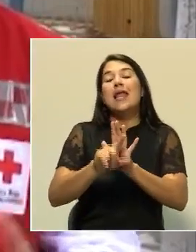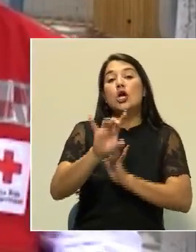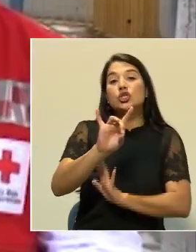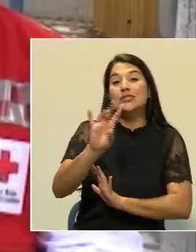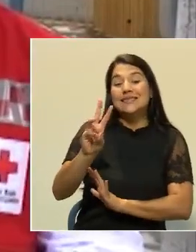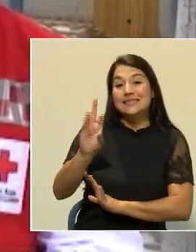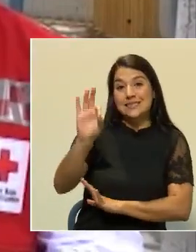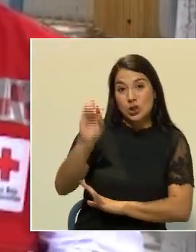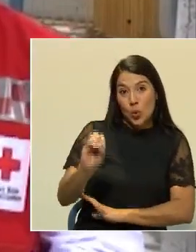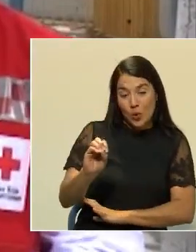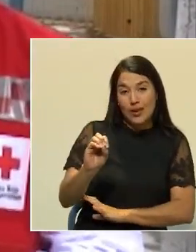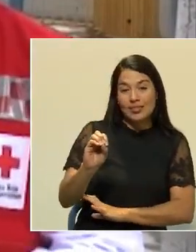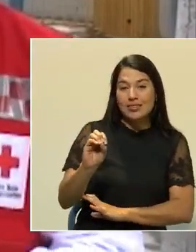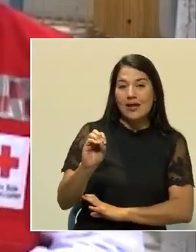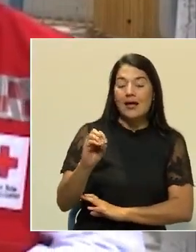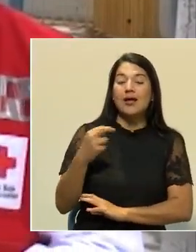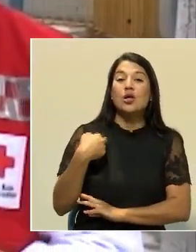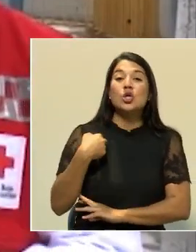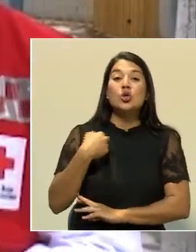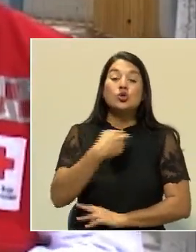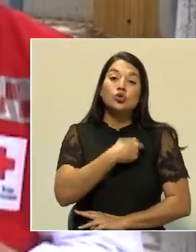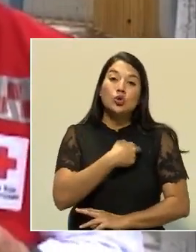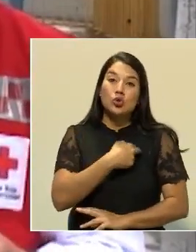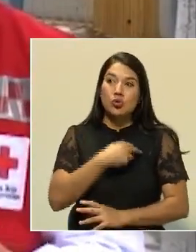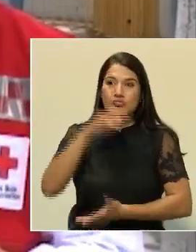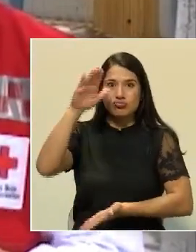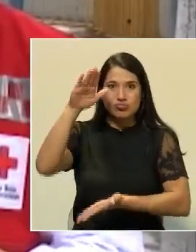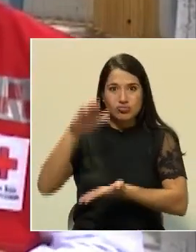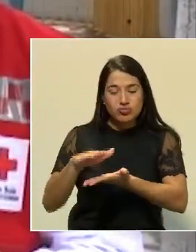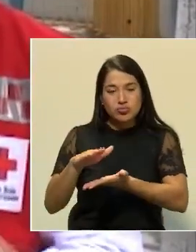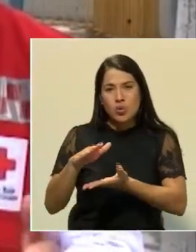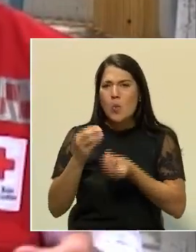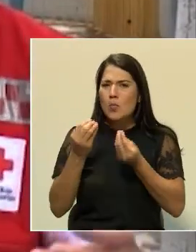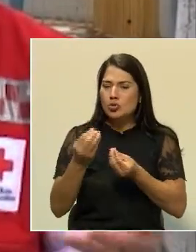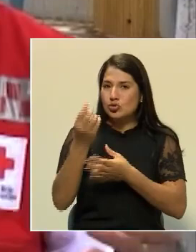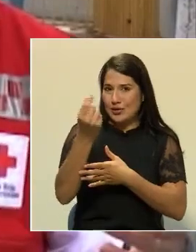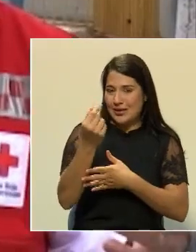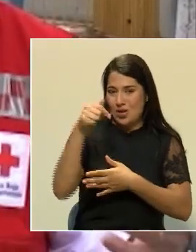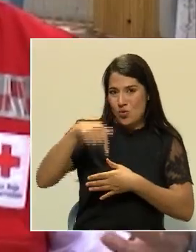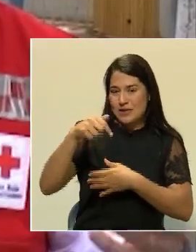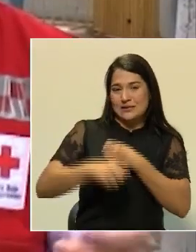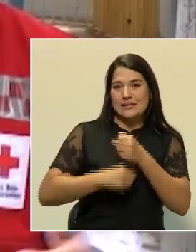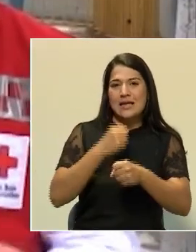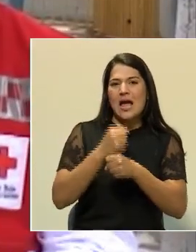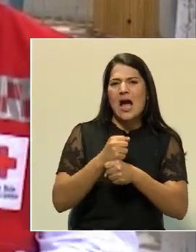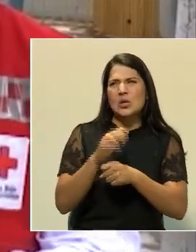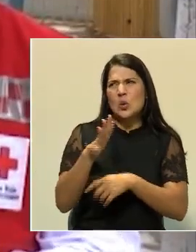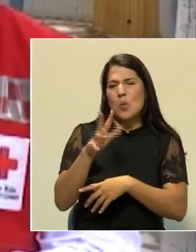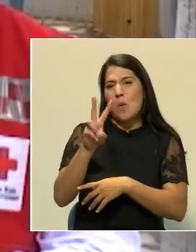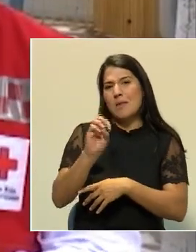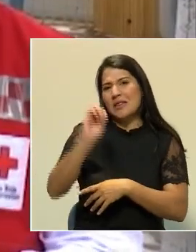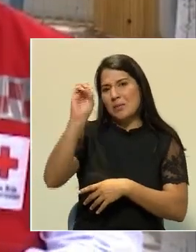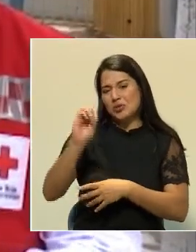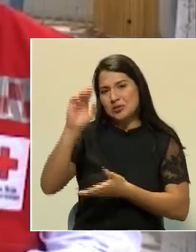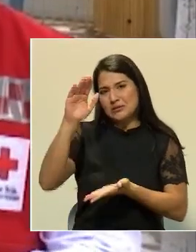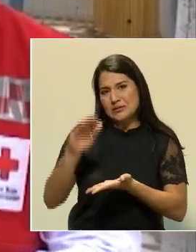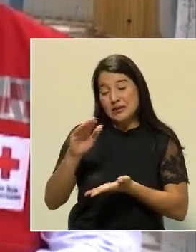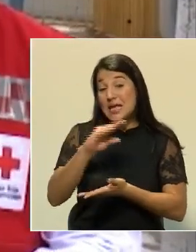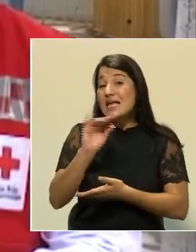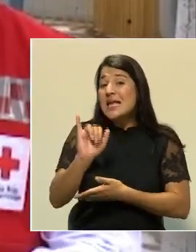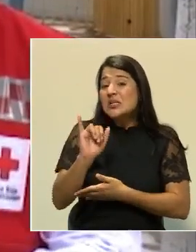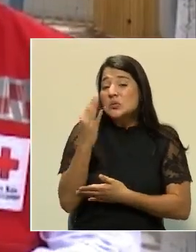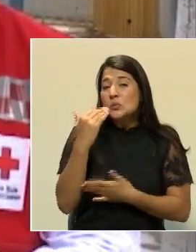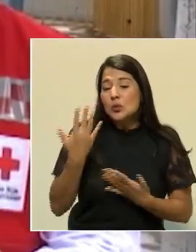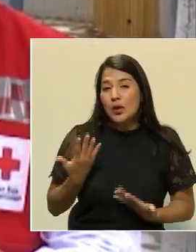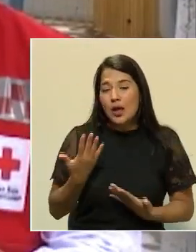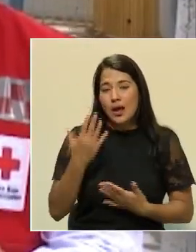que es construcción sobre teléfonos, tenemos una disminución bastante considerable este año de cerca del 20%, y esto se